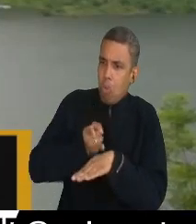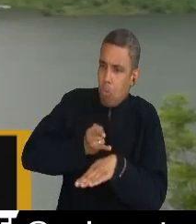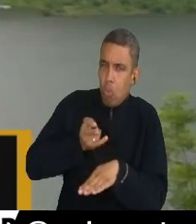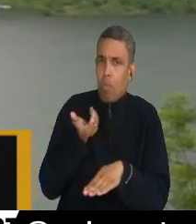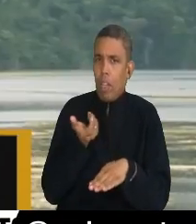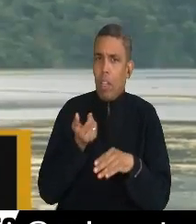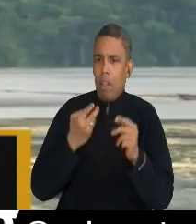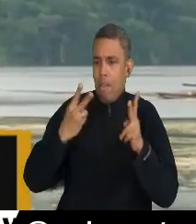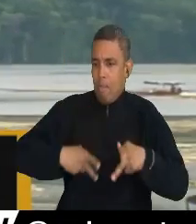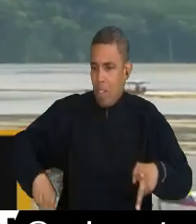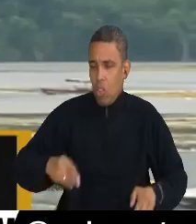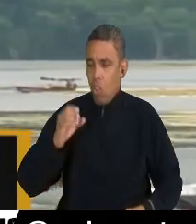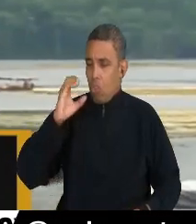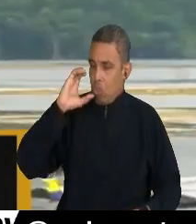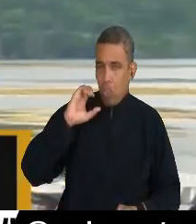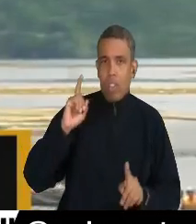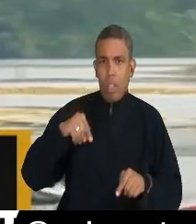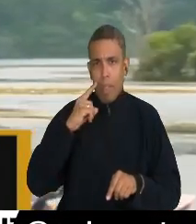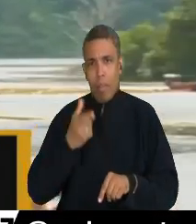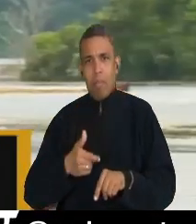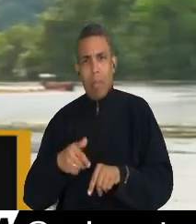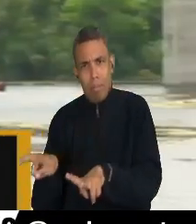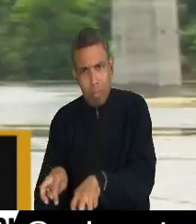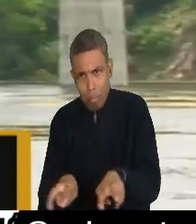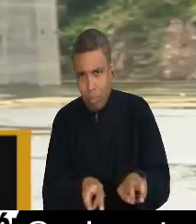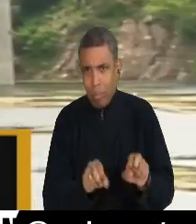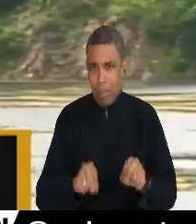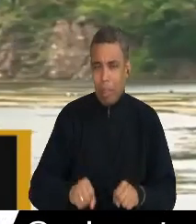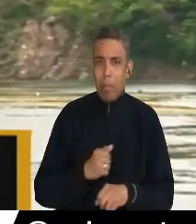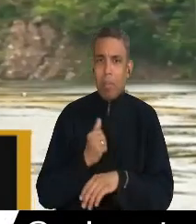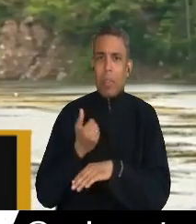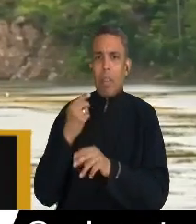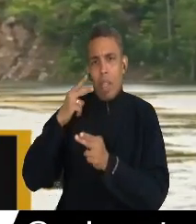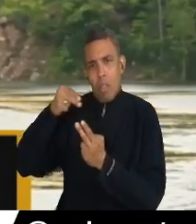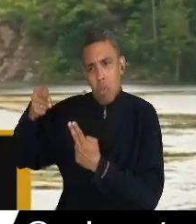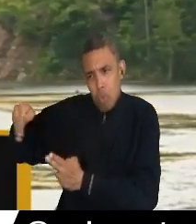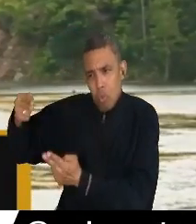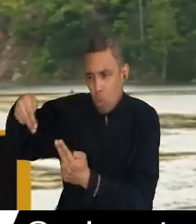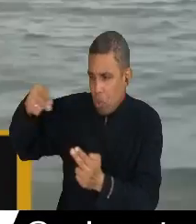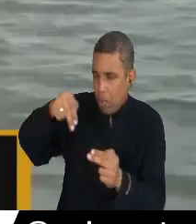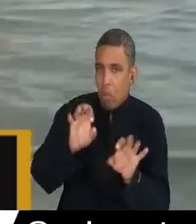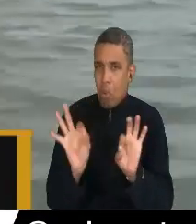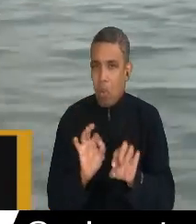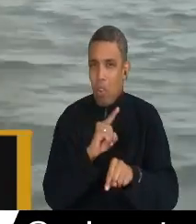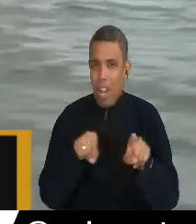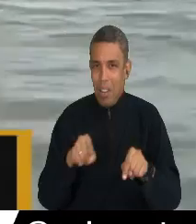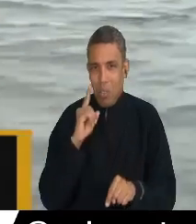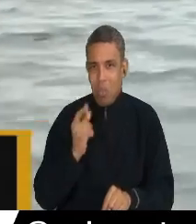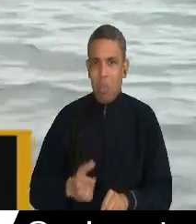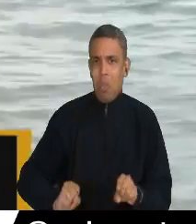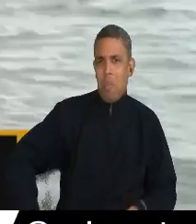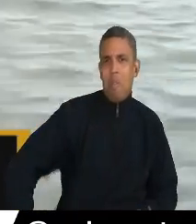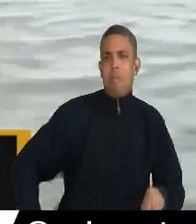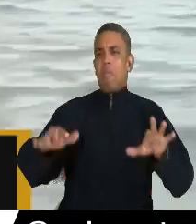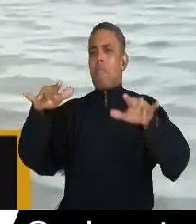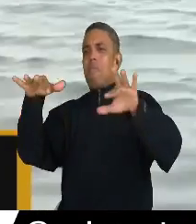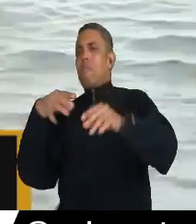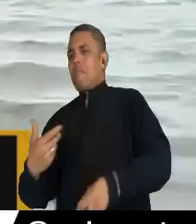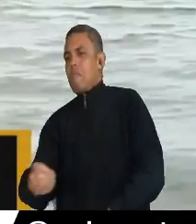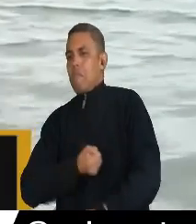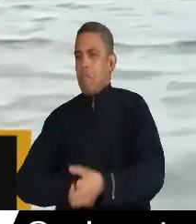naturaleza y actividades recreativas, algunos usos condicionados como la pesca deportiva y actividades recreativas con motos